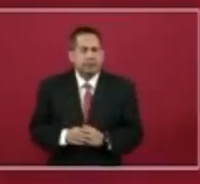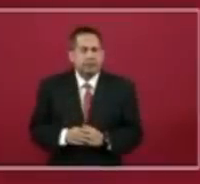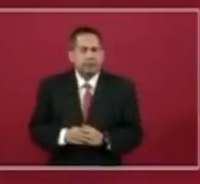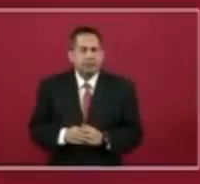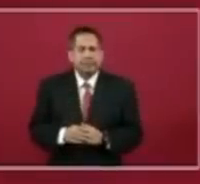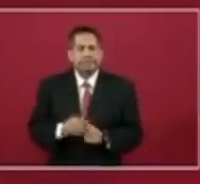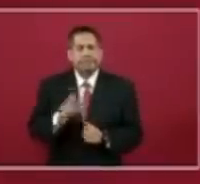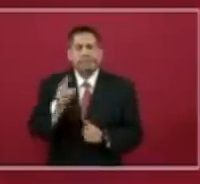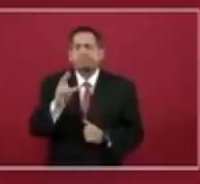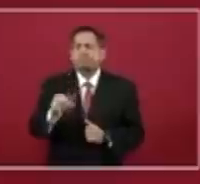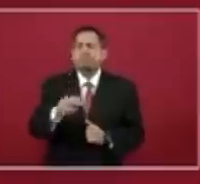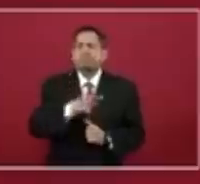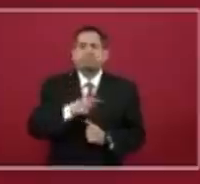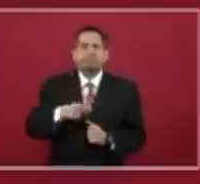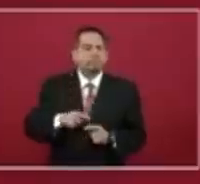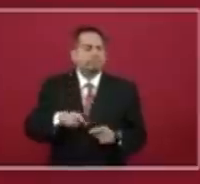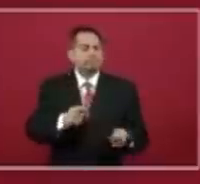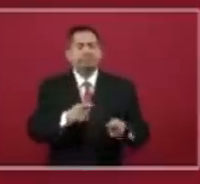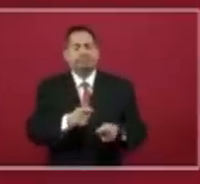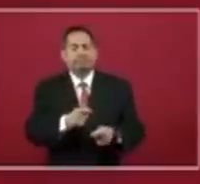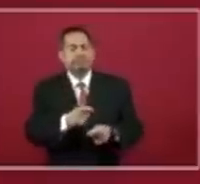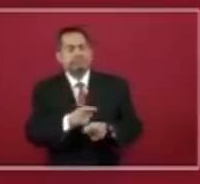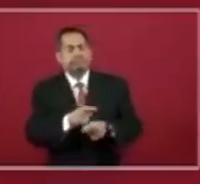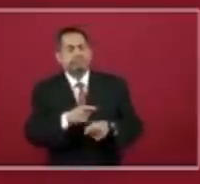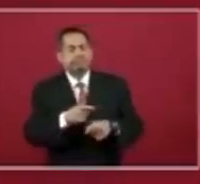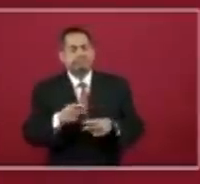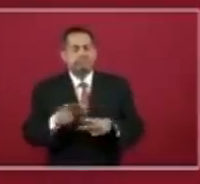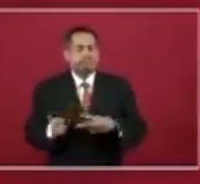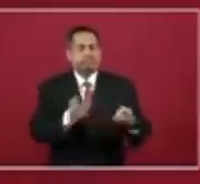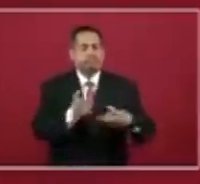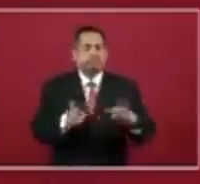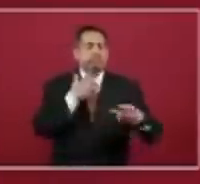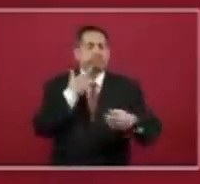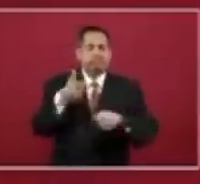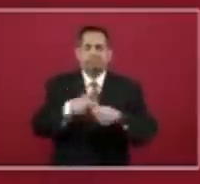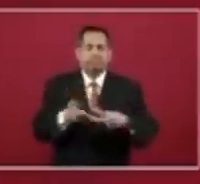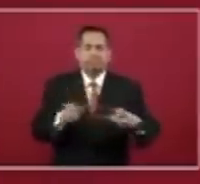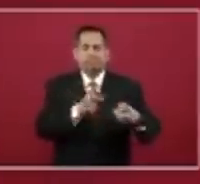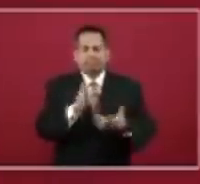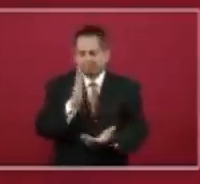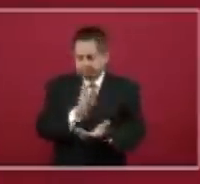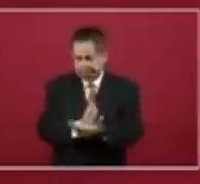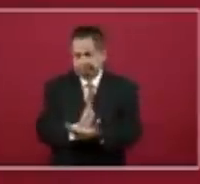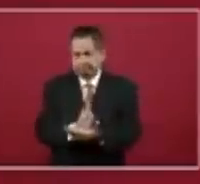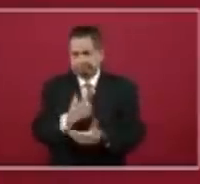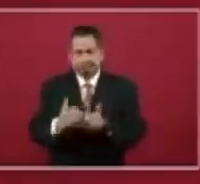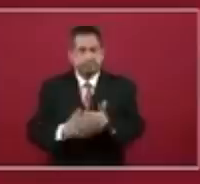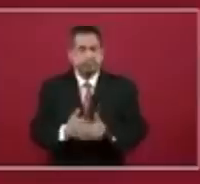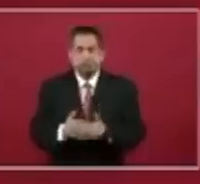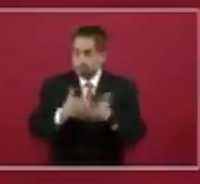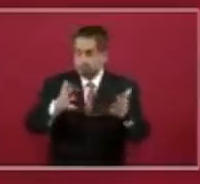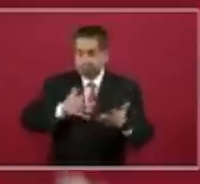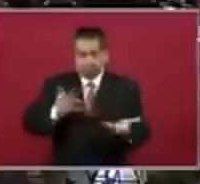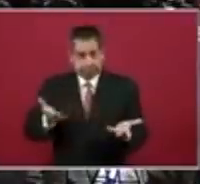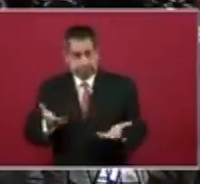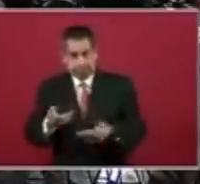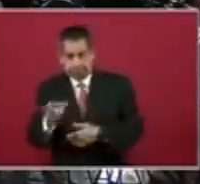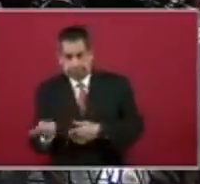no permitir el robo de combustibles. Y ahora sí, abrimos.